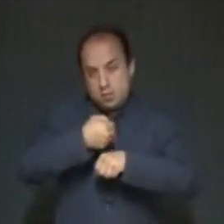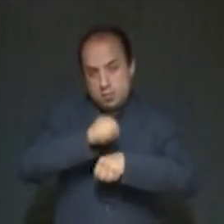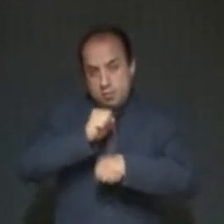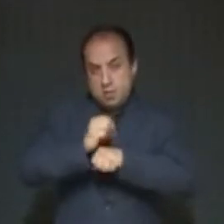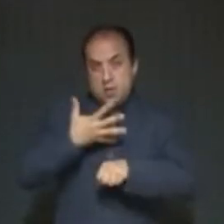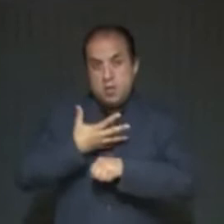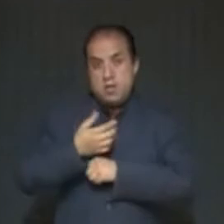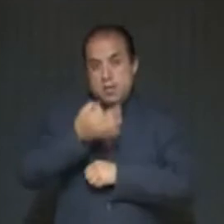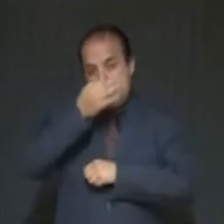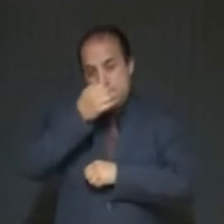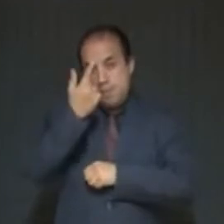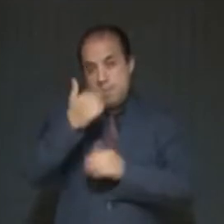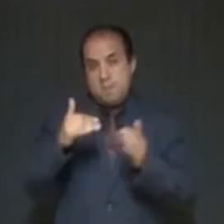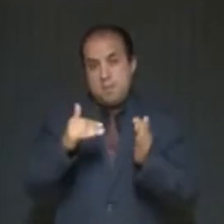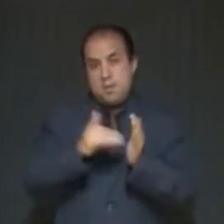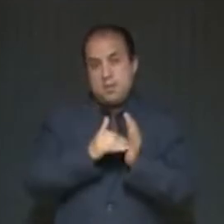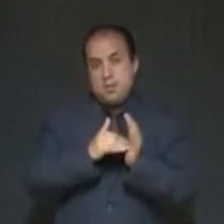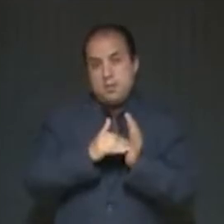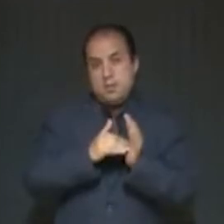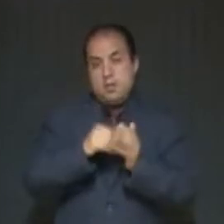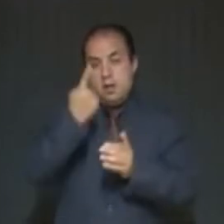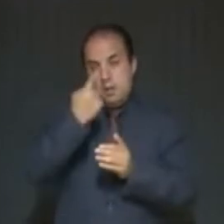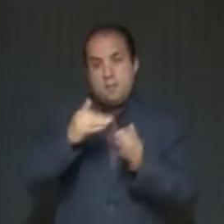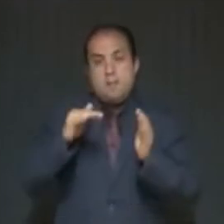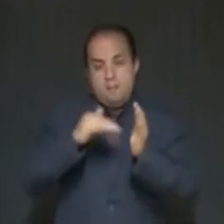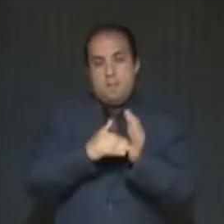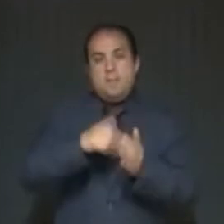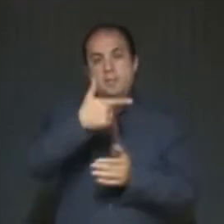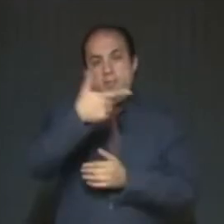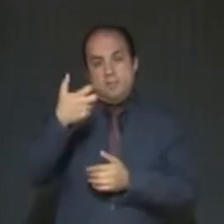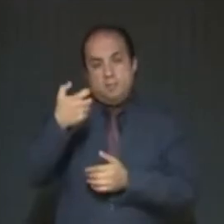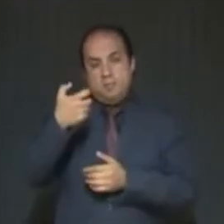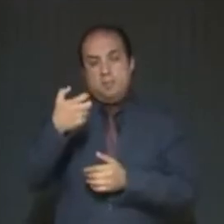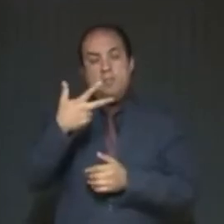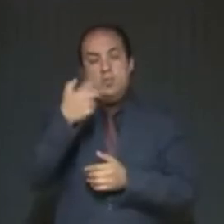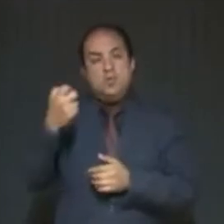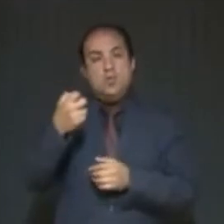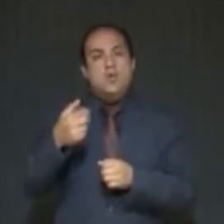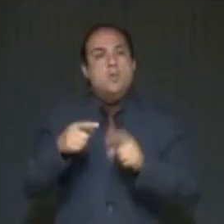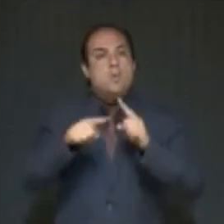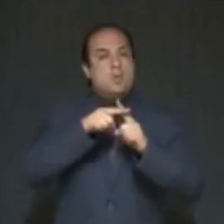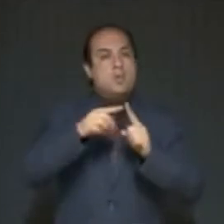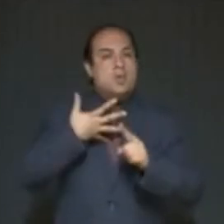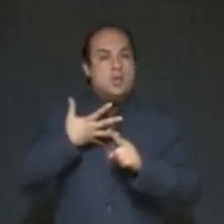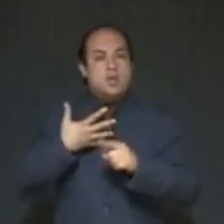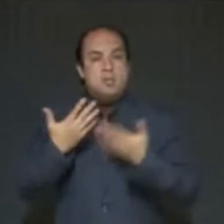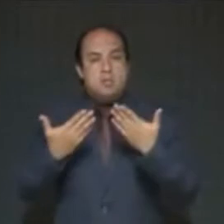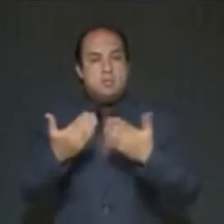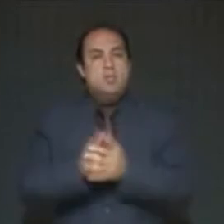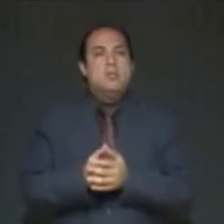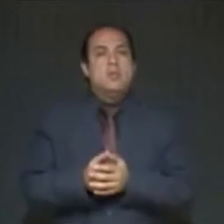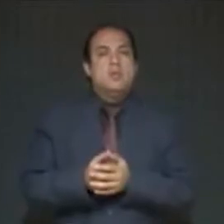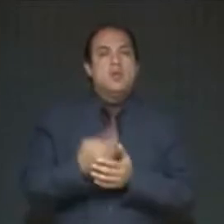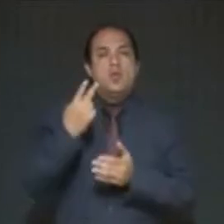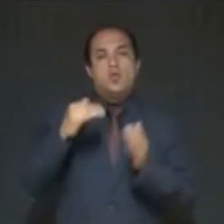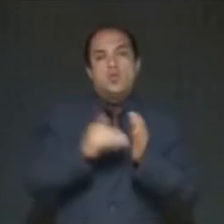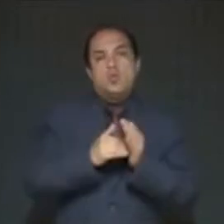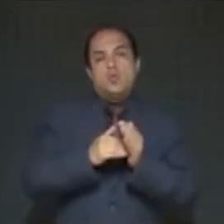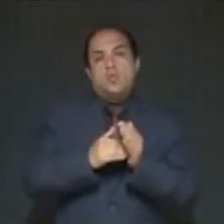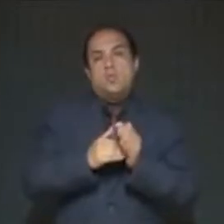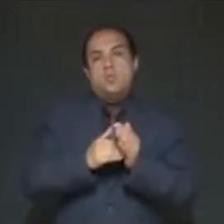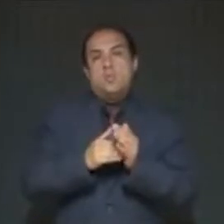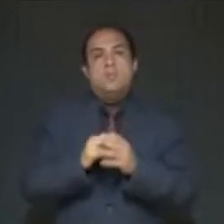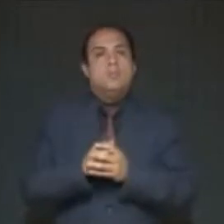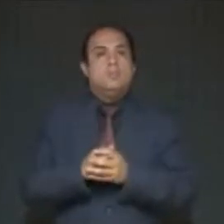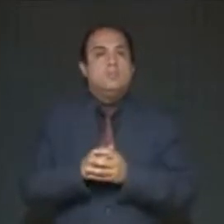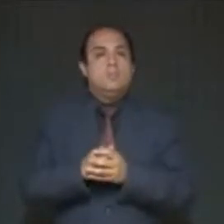positivos identificados diarios, es una reducción de 40% con nuestro máximo, prácticamente de 2.950 positivos diarios identificados